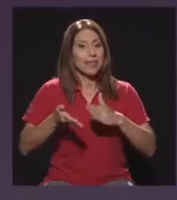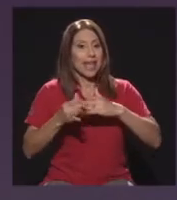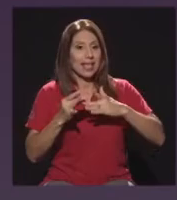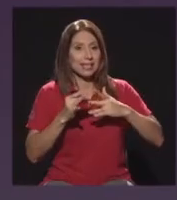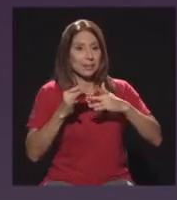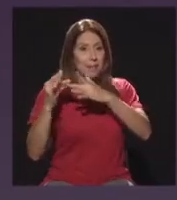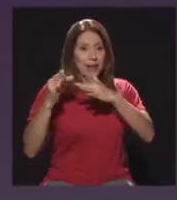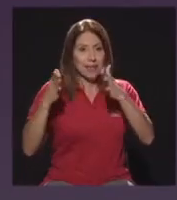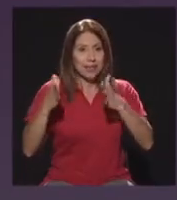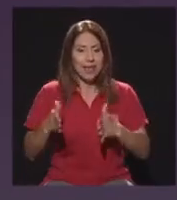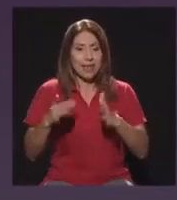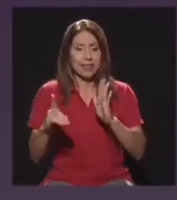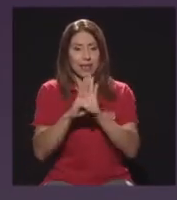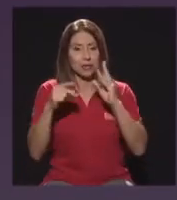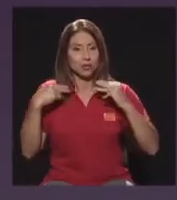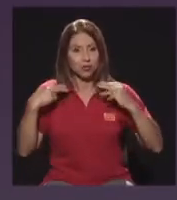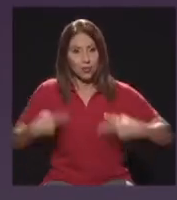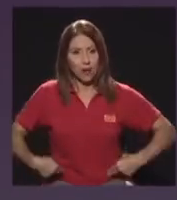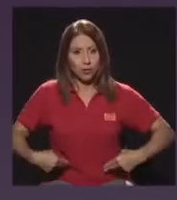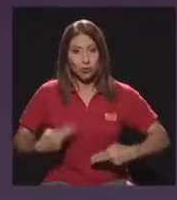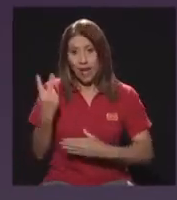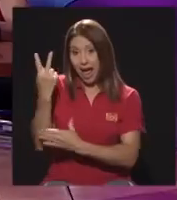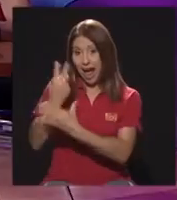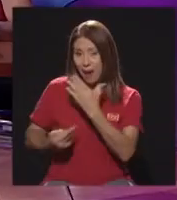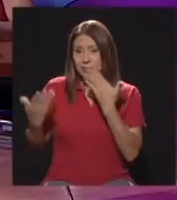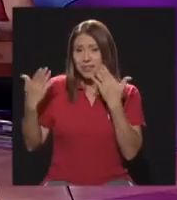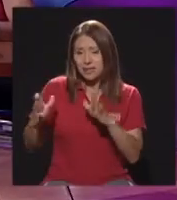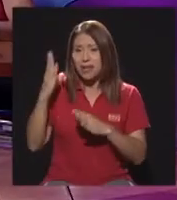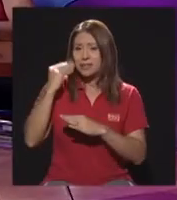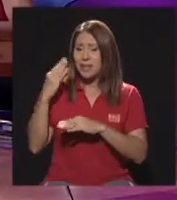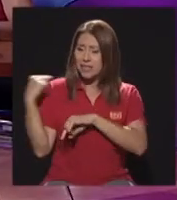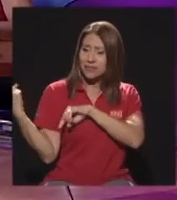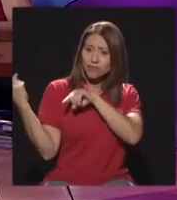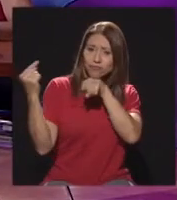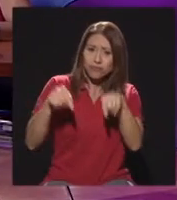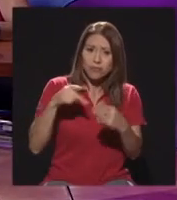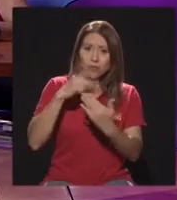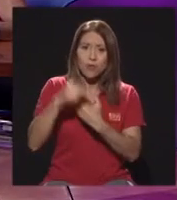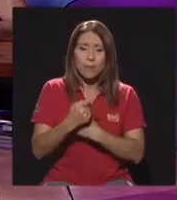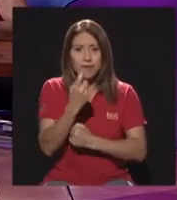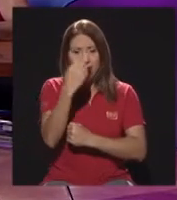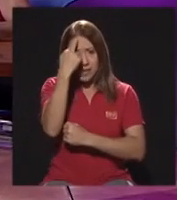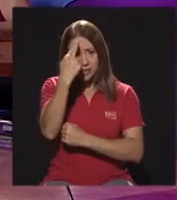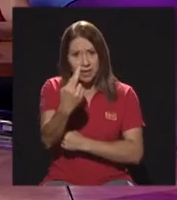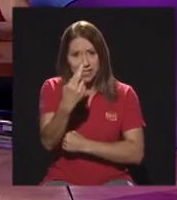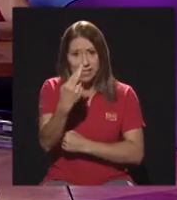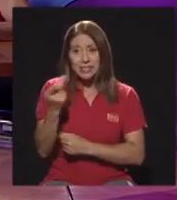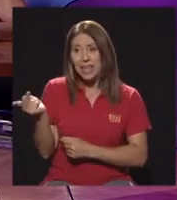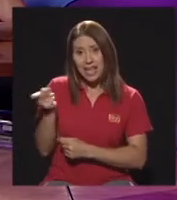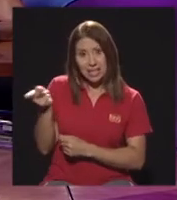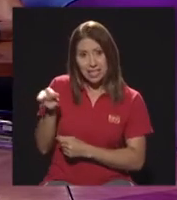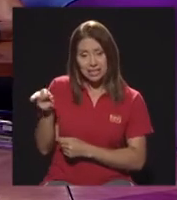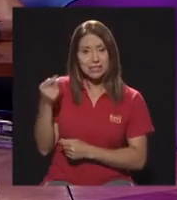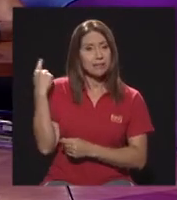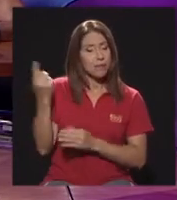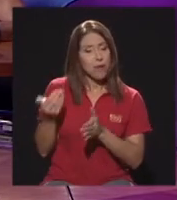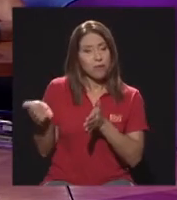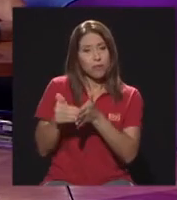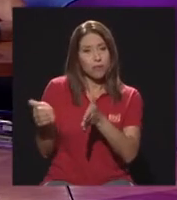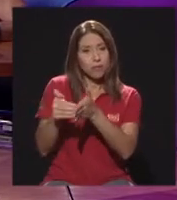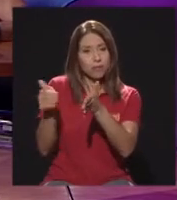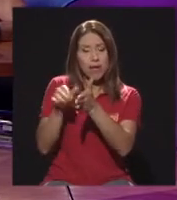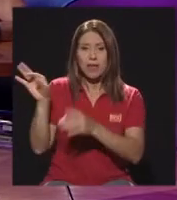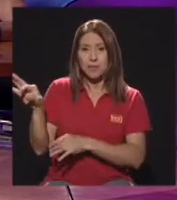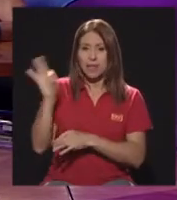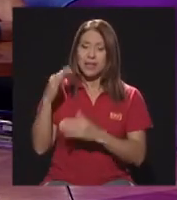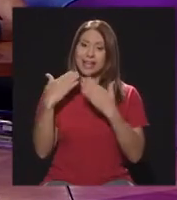ya tienen mucha experiencia en acompañarnos en irreverencia son unas de nuestras invitadas frecuentes muchas